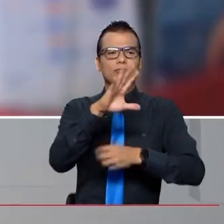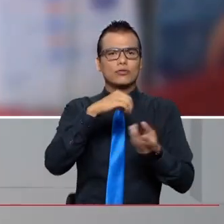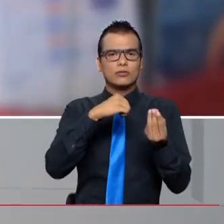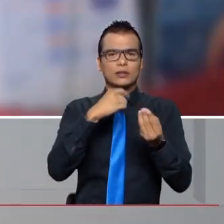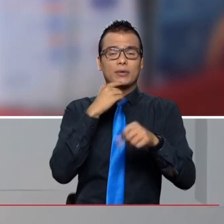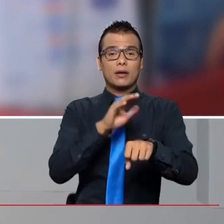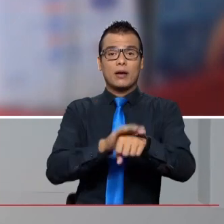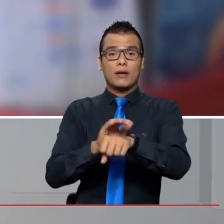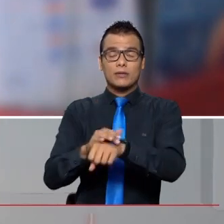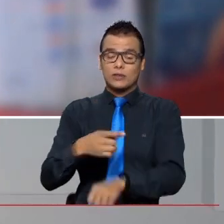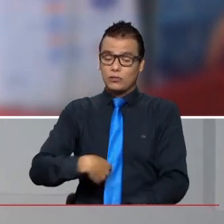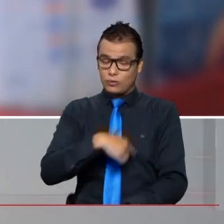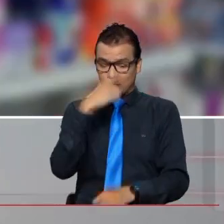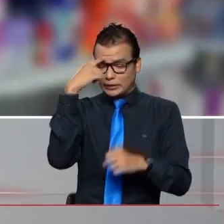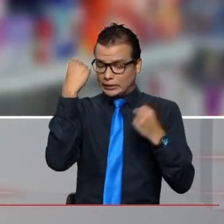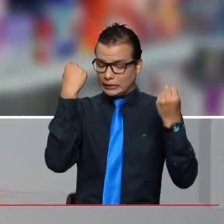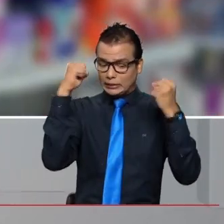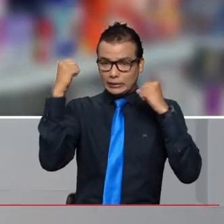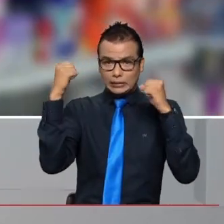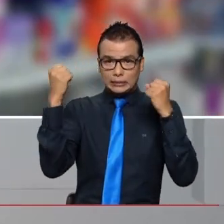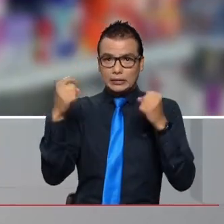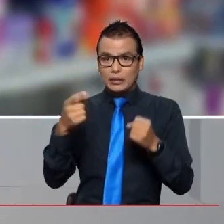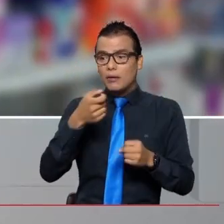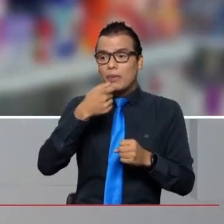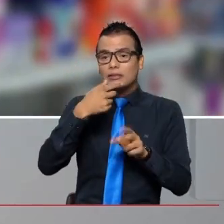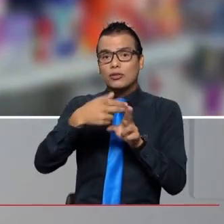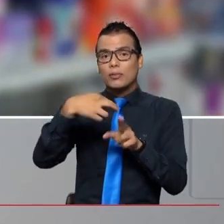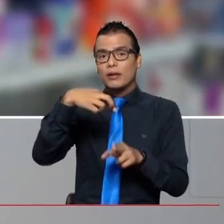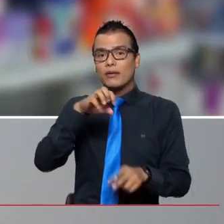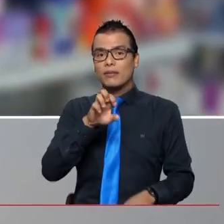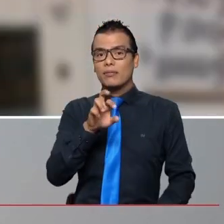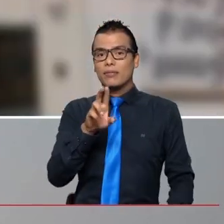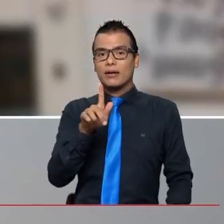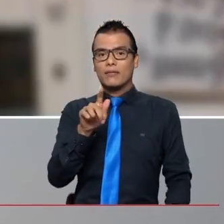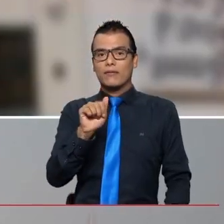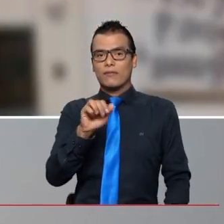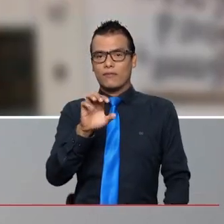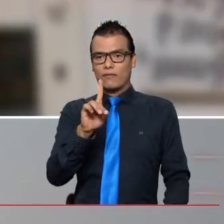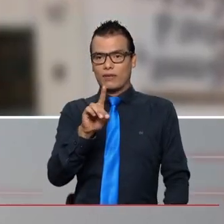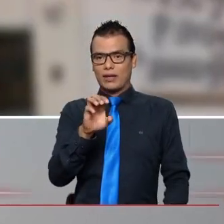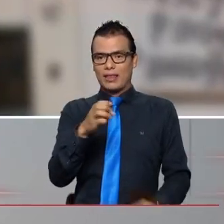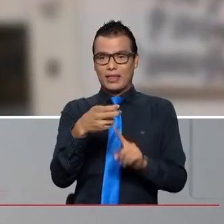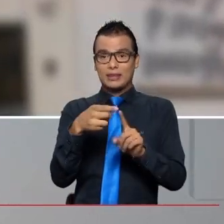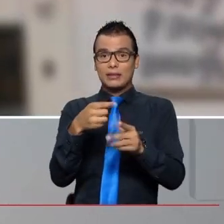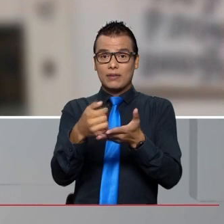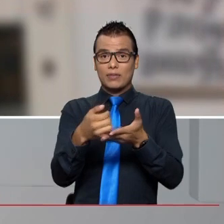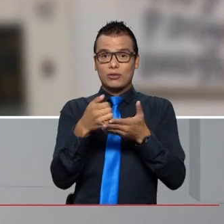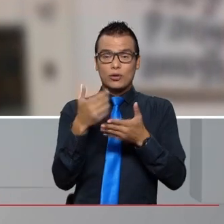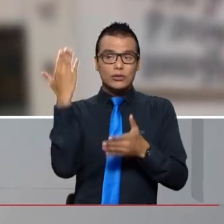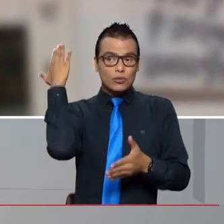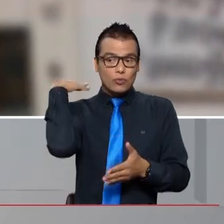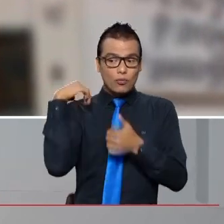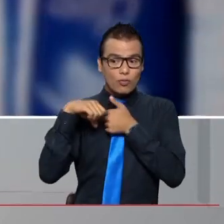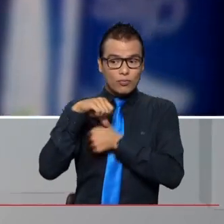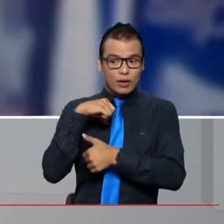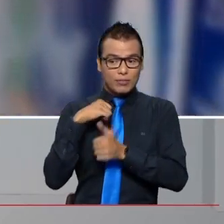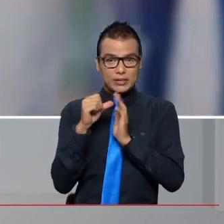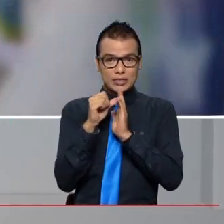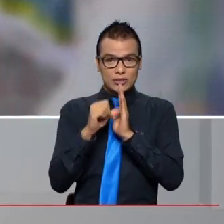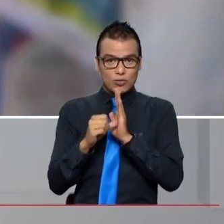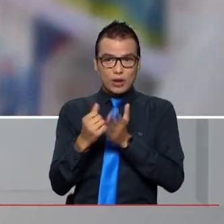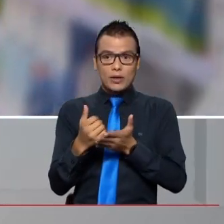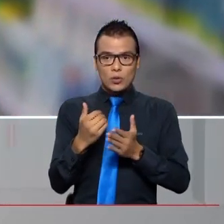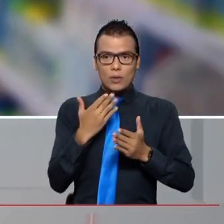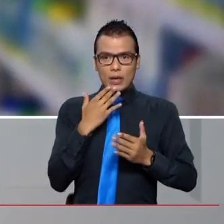en el suministro de perfadex o perfadex un medicamento esencial en los trasplantes de pulmón Así es Gigi hace más de un mes